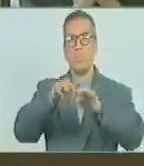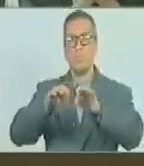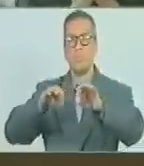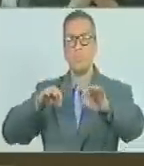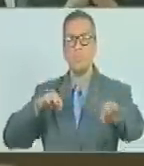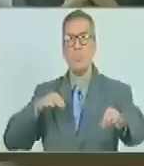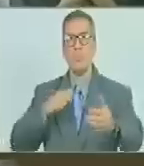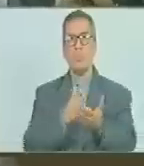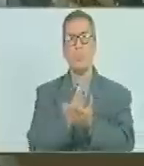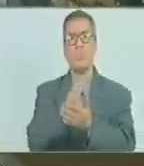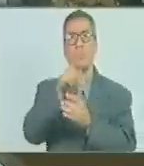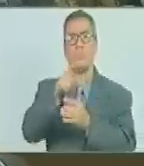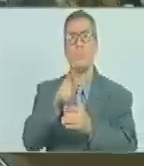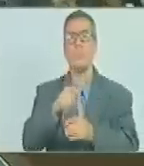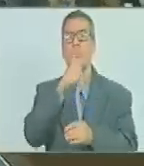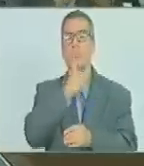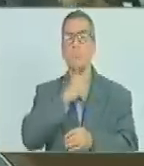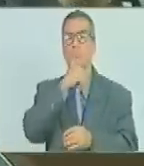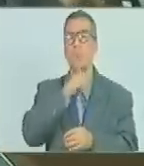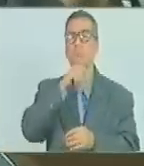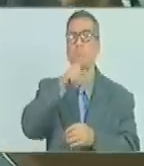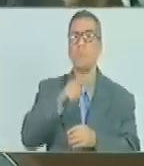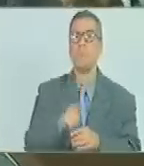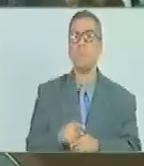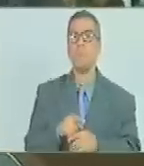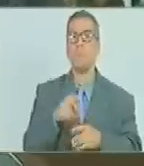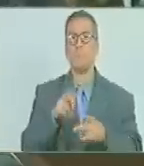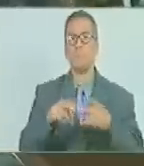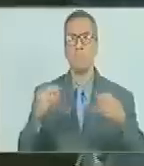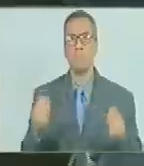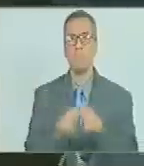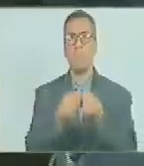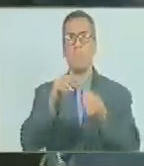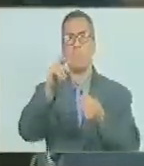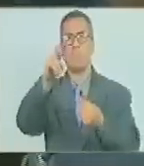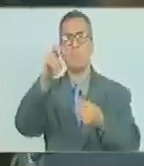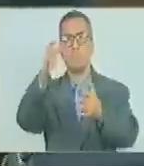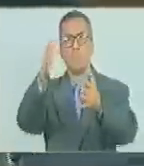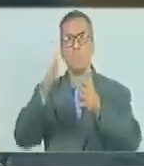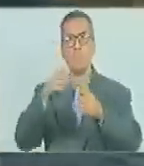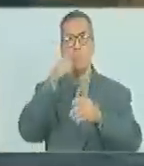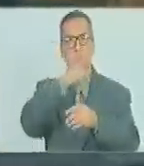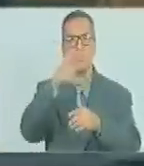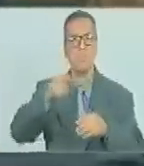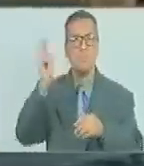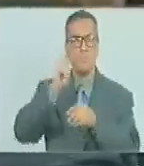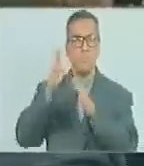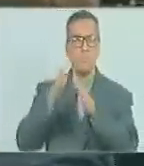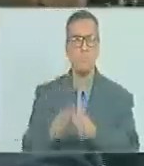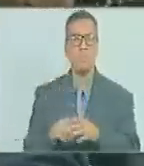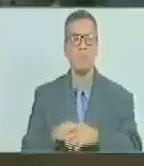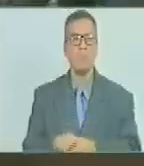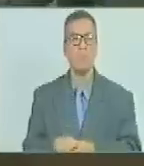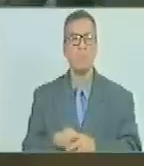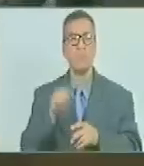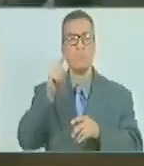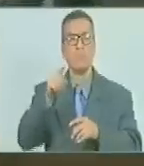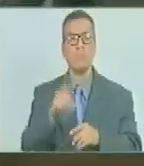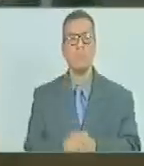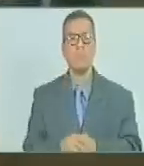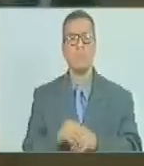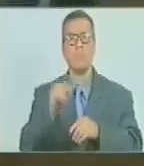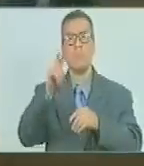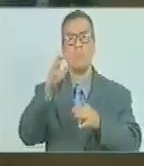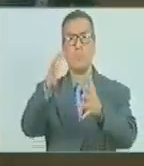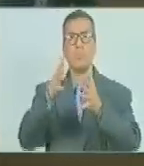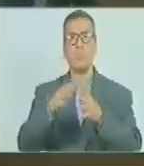de continuar resistiendo rumbo a la gran victoria del pueblo venezolano, que es la gran